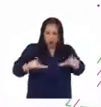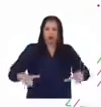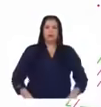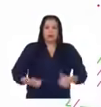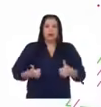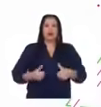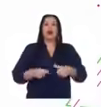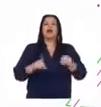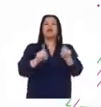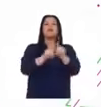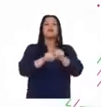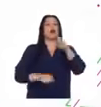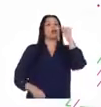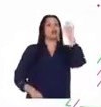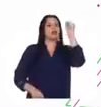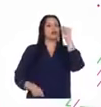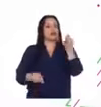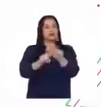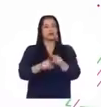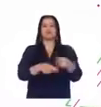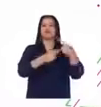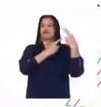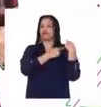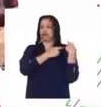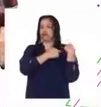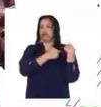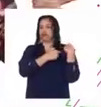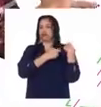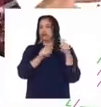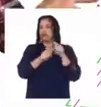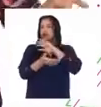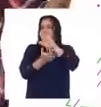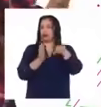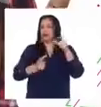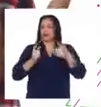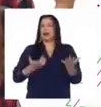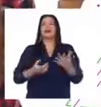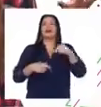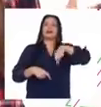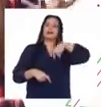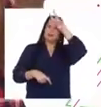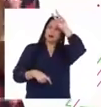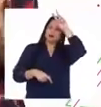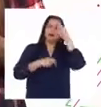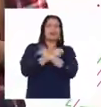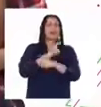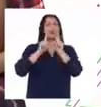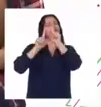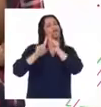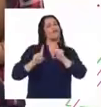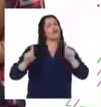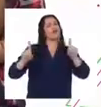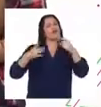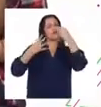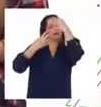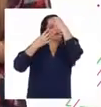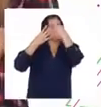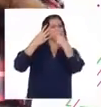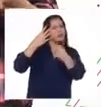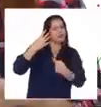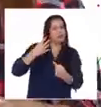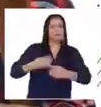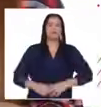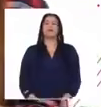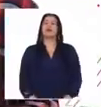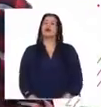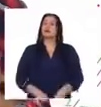los mismos derechos y deberes como todos. Somos un país diverso en muchos sentidos.